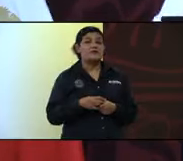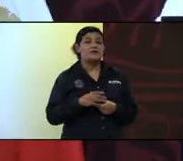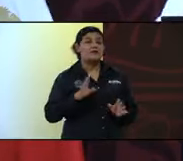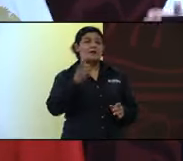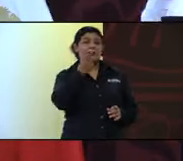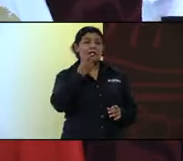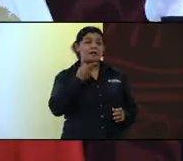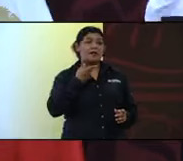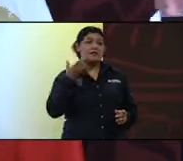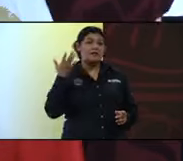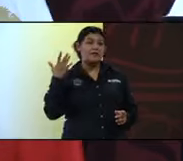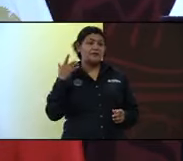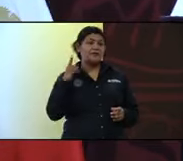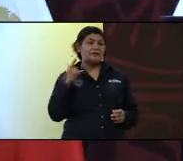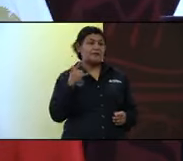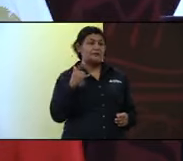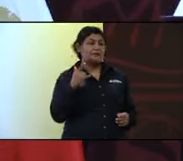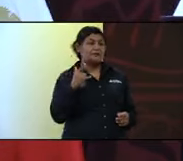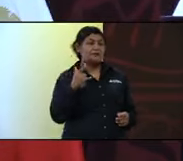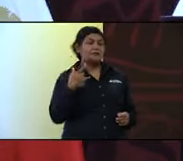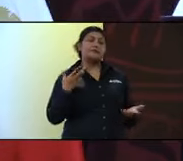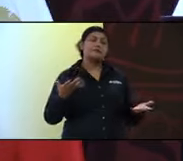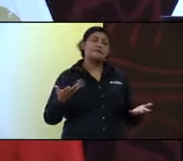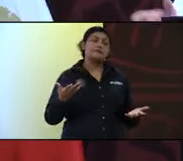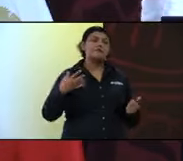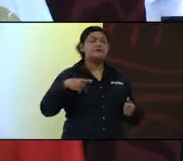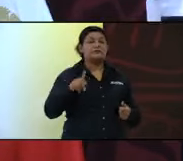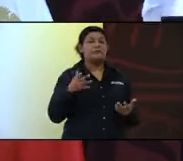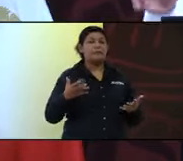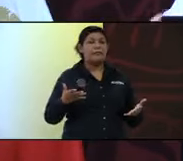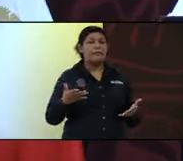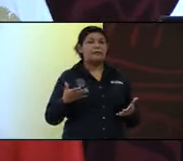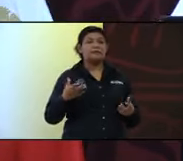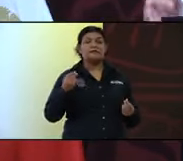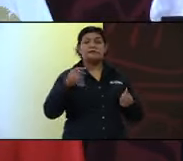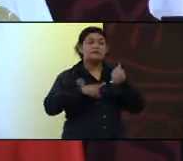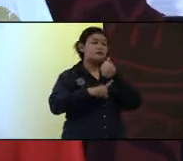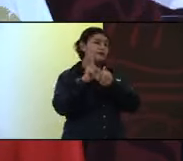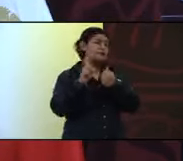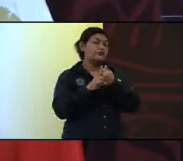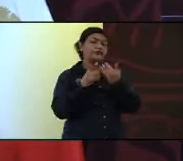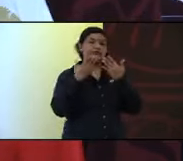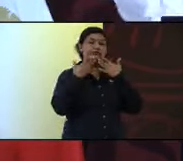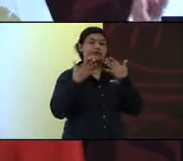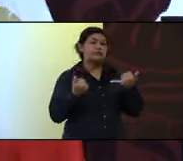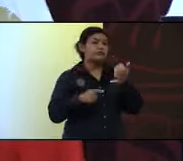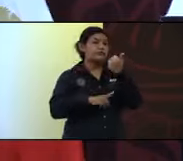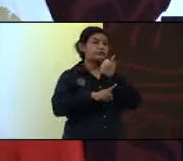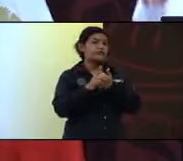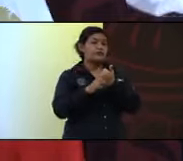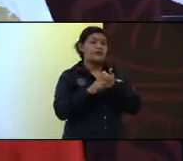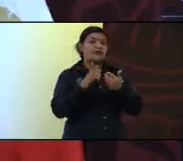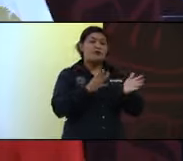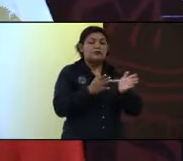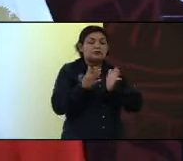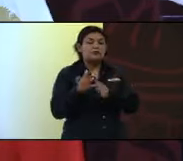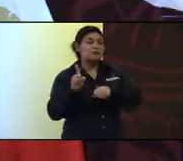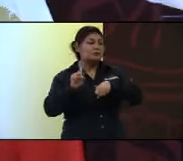acaban de informar hace unas horas, pero bueno, sin ningún problema, no hay ningún, podemos diferir unos días.